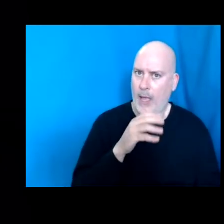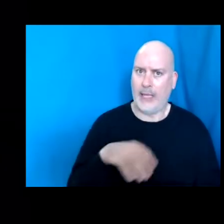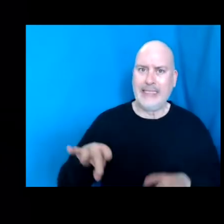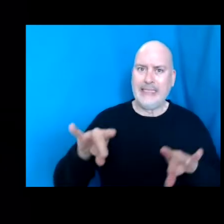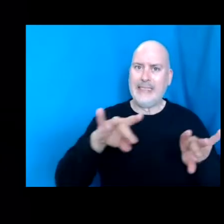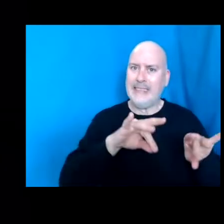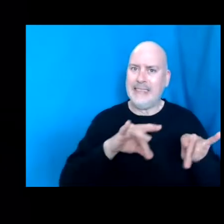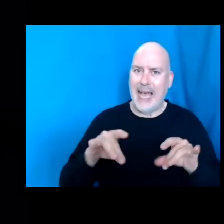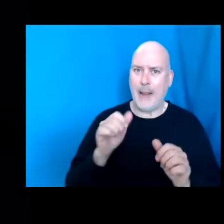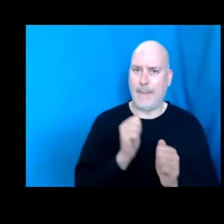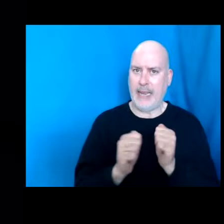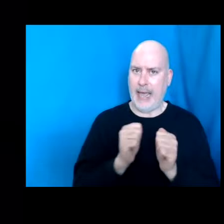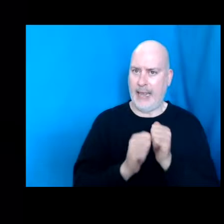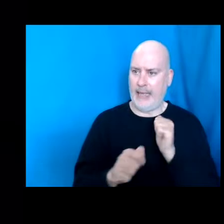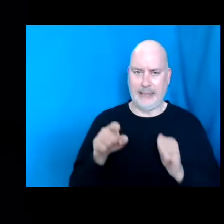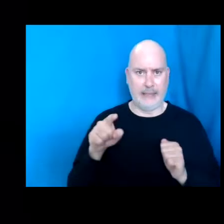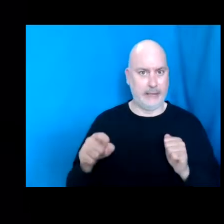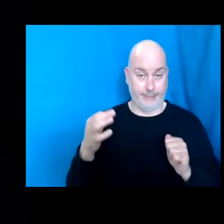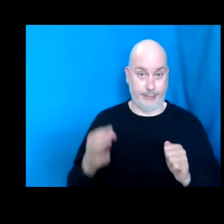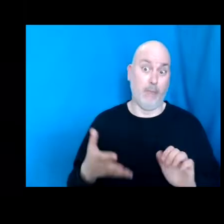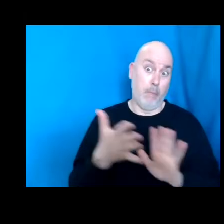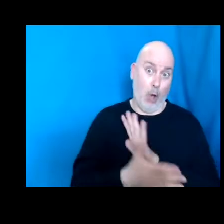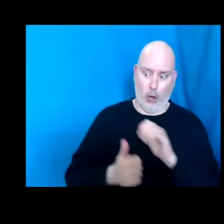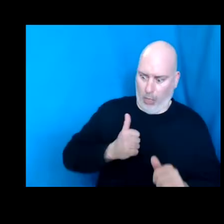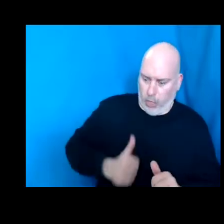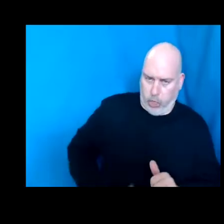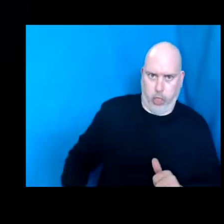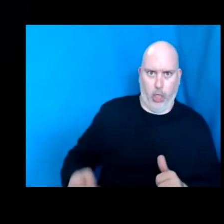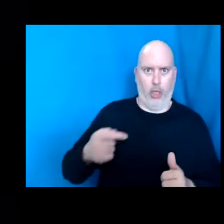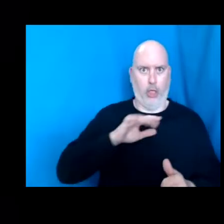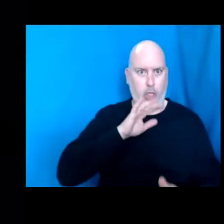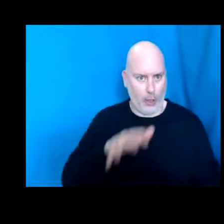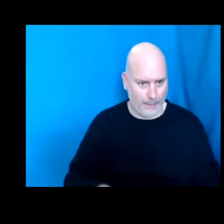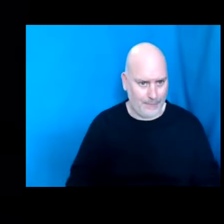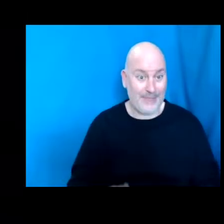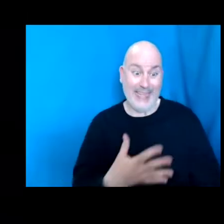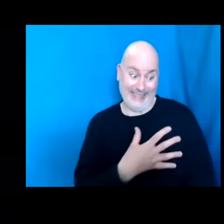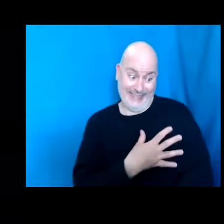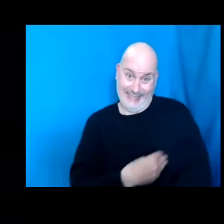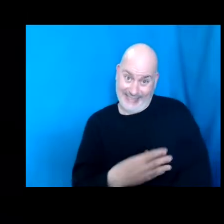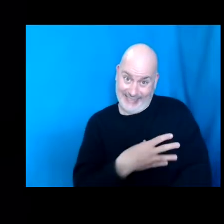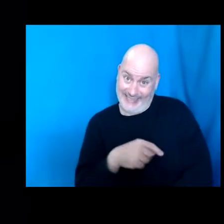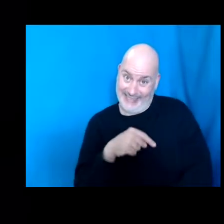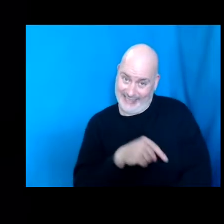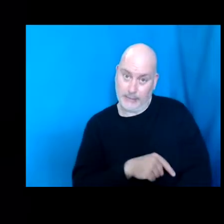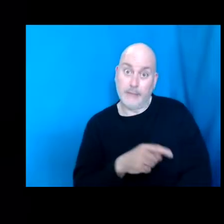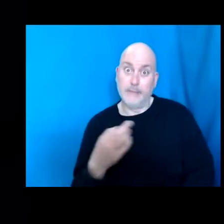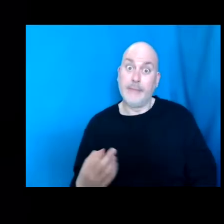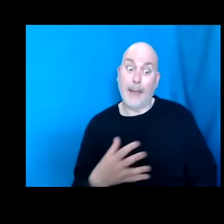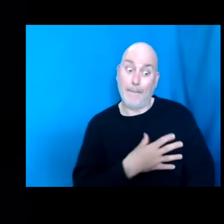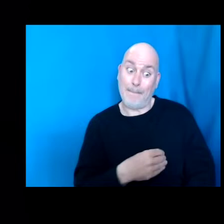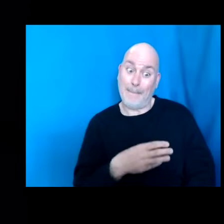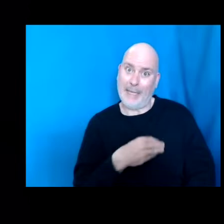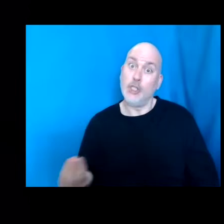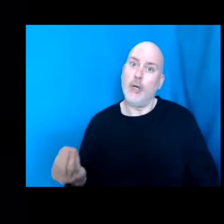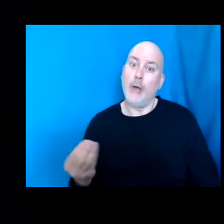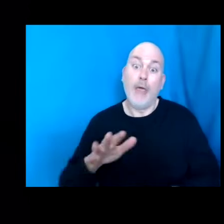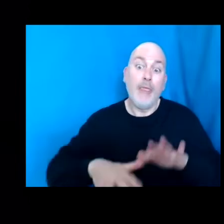vómitos y las diarreas. En el lactante que está recibiendo lactancia materna hay que ofrecer el pecho a